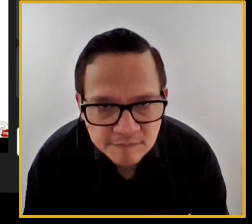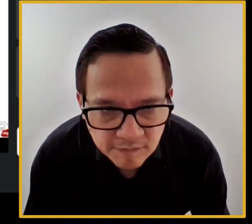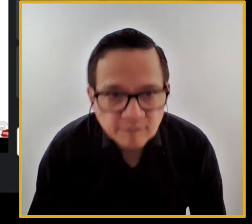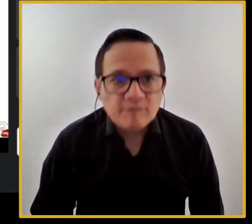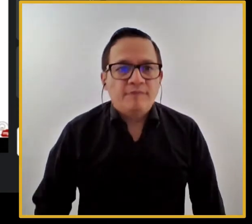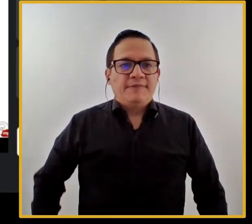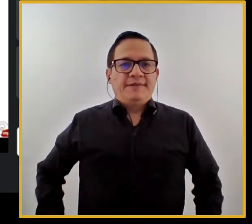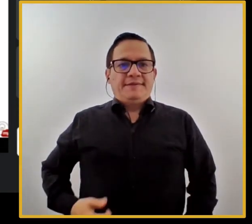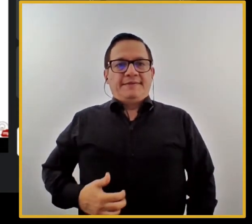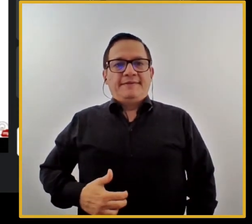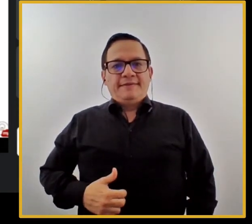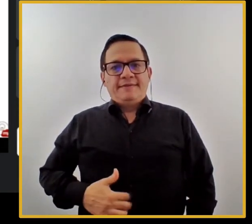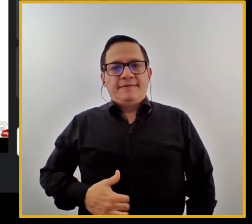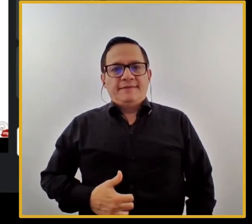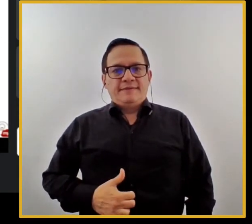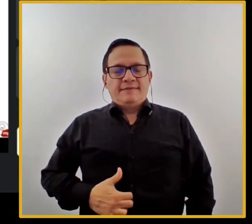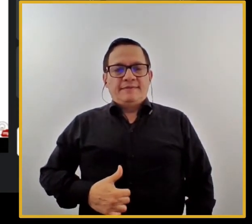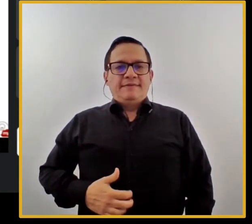Cuando usted digamos